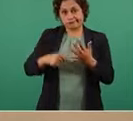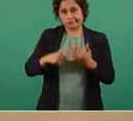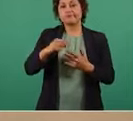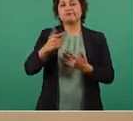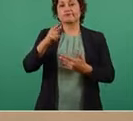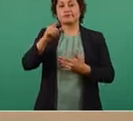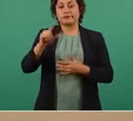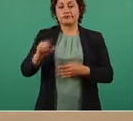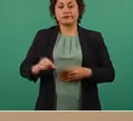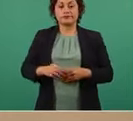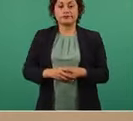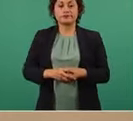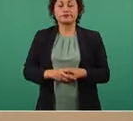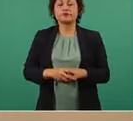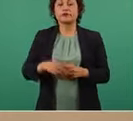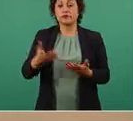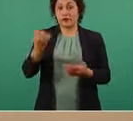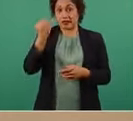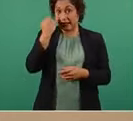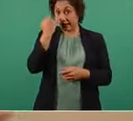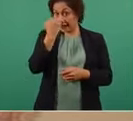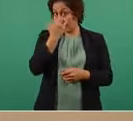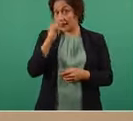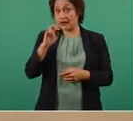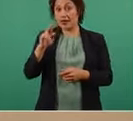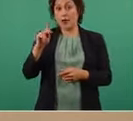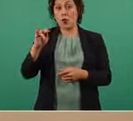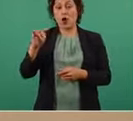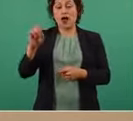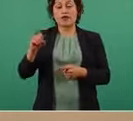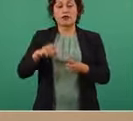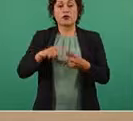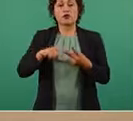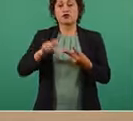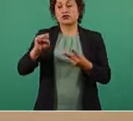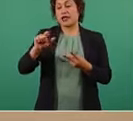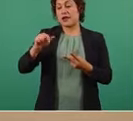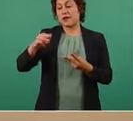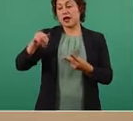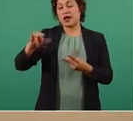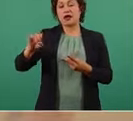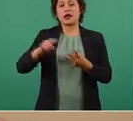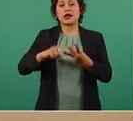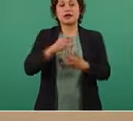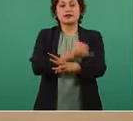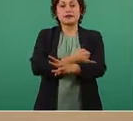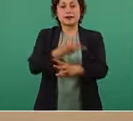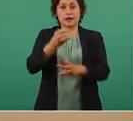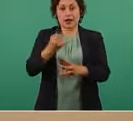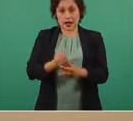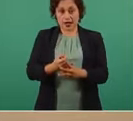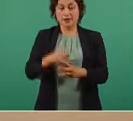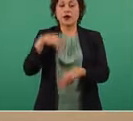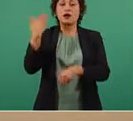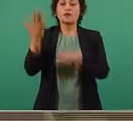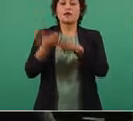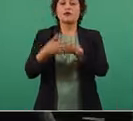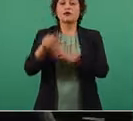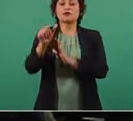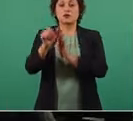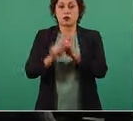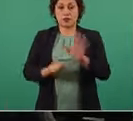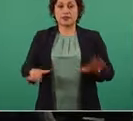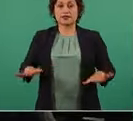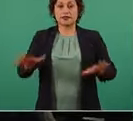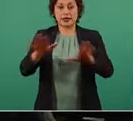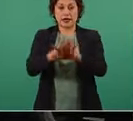por ejemplo, el caso de Irapuato y Salamanca e Iztapalapa, cambiaremos el próximo mes, dándole prioridad